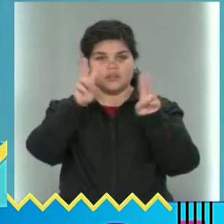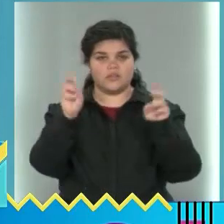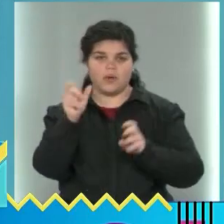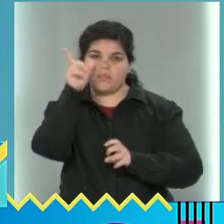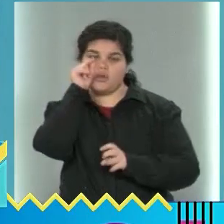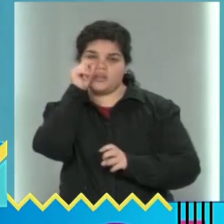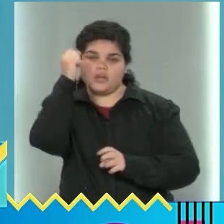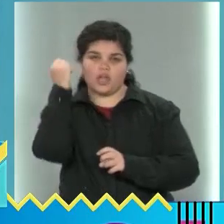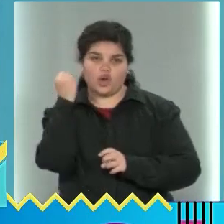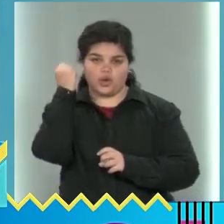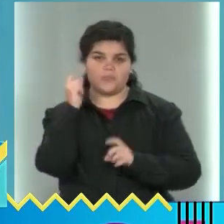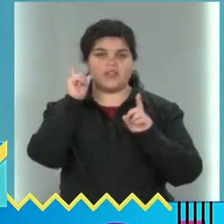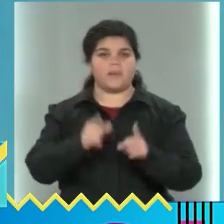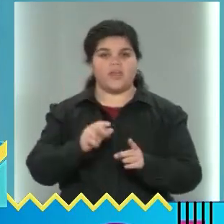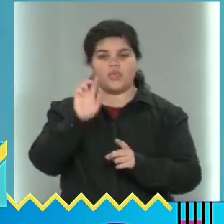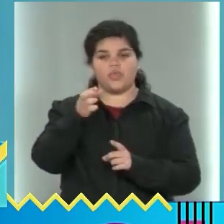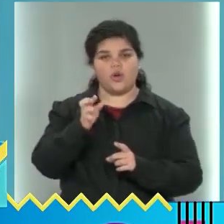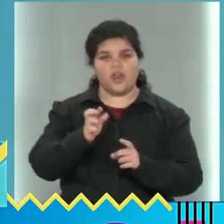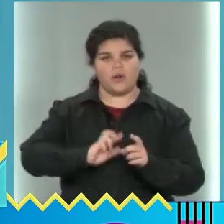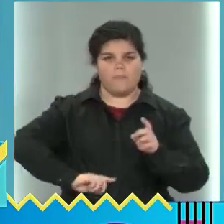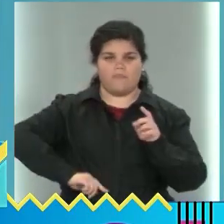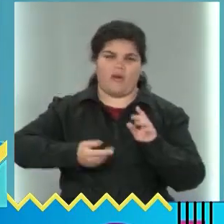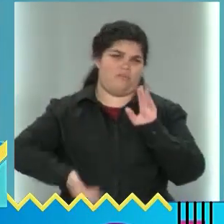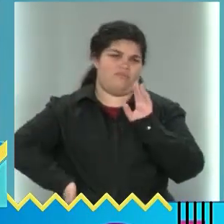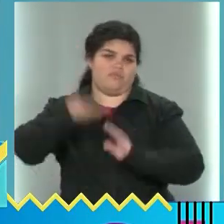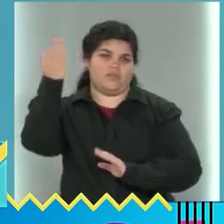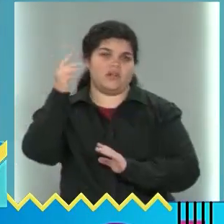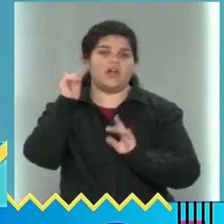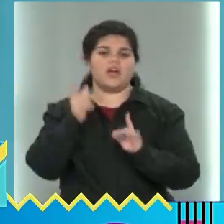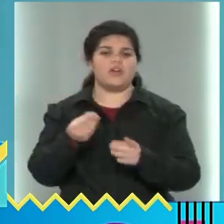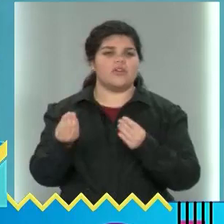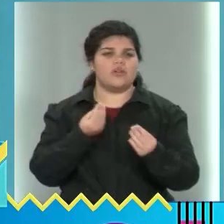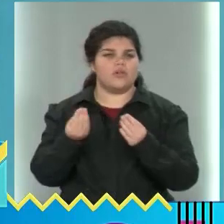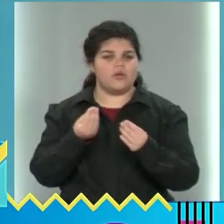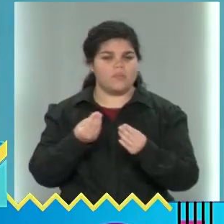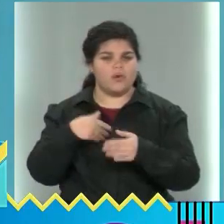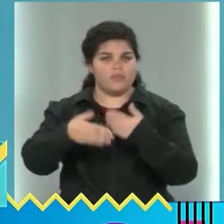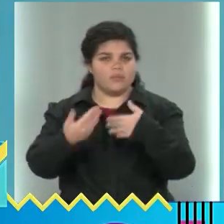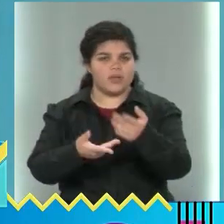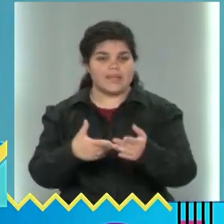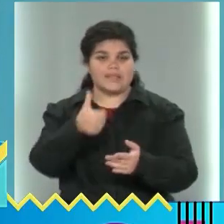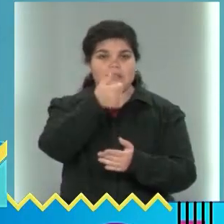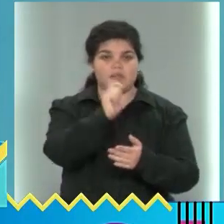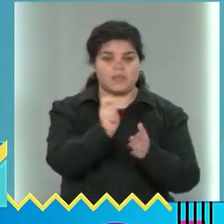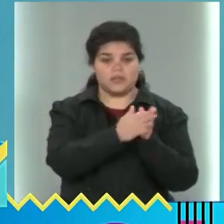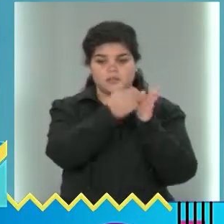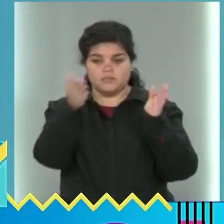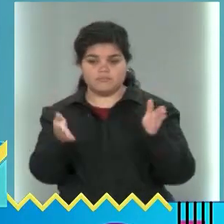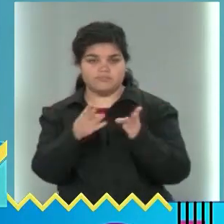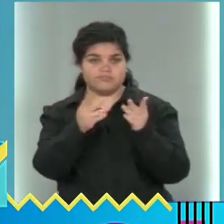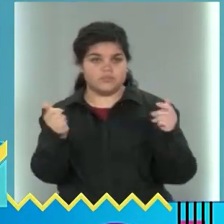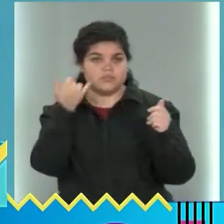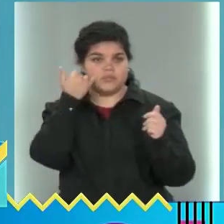país, con la fluctuación del dólar, un dólar que se disparó, bueno, cómo influye. Terminó el primer semestre del año, números también que nos van a